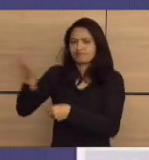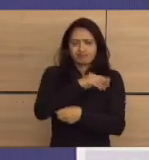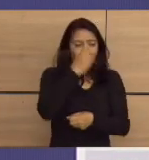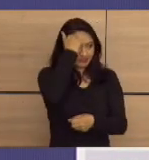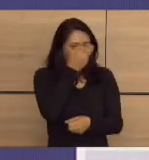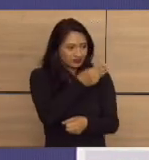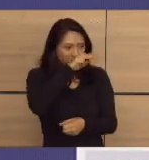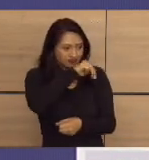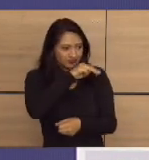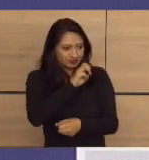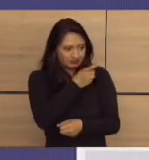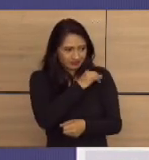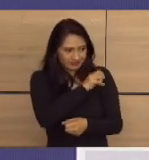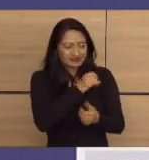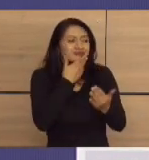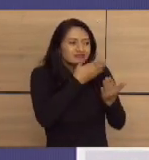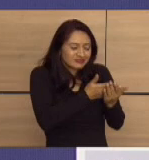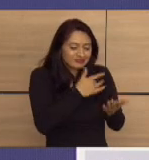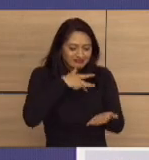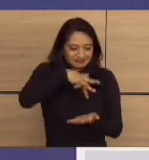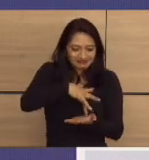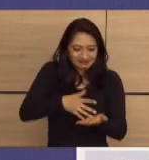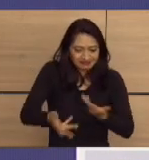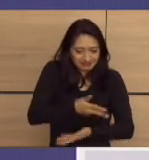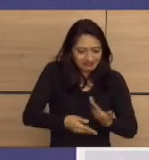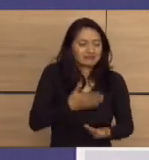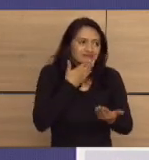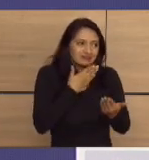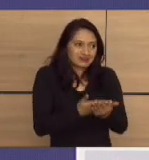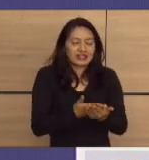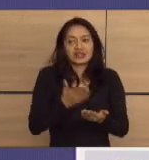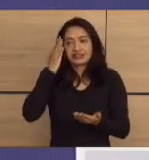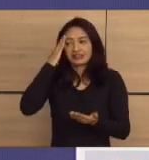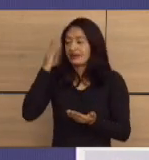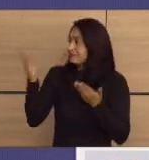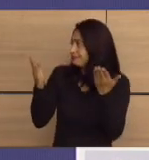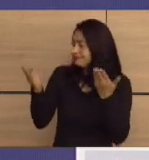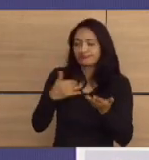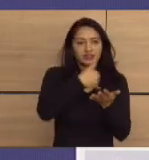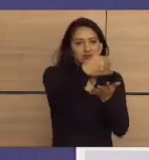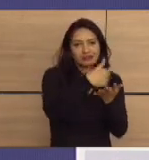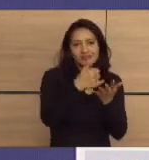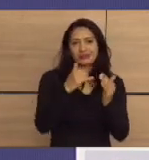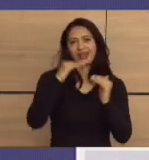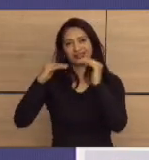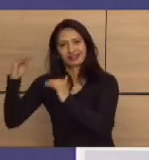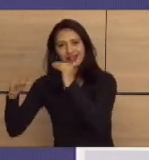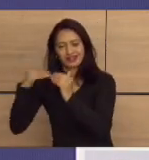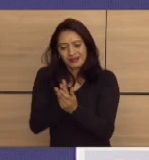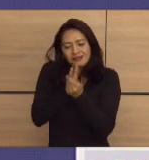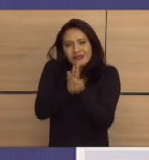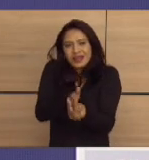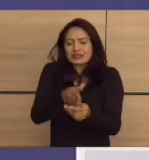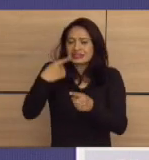a construir en espacios como este, además de definir obviamente los lineamientos, los estándares, el método, abrir